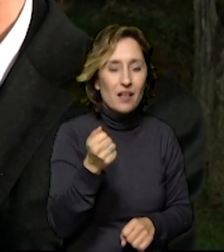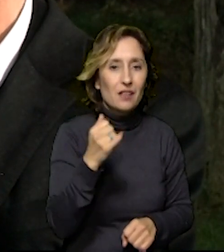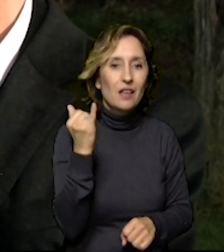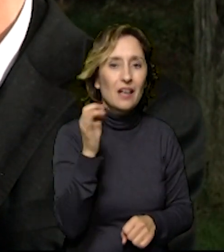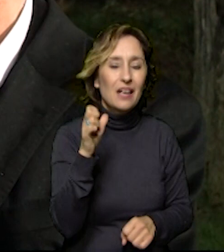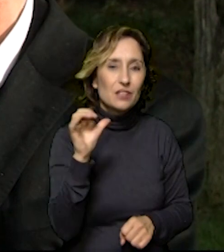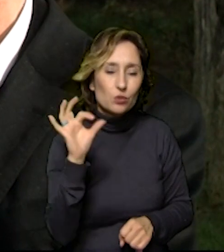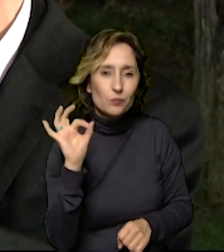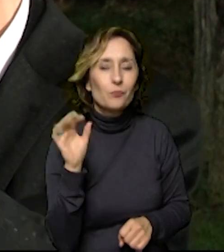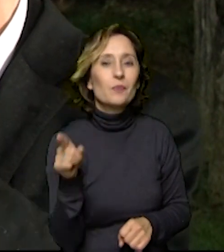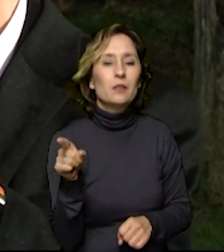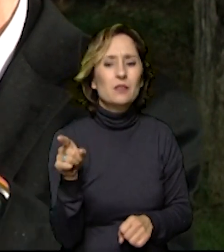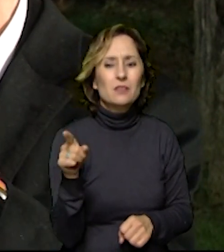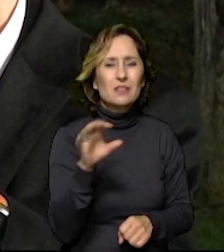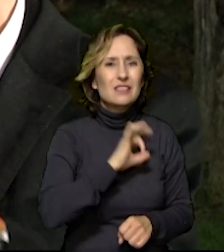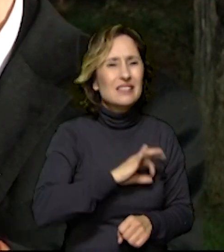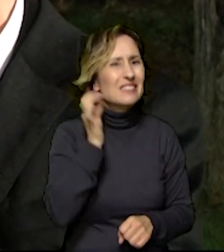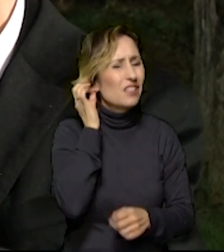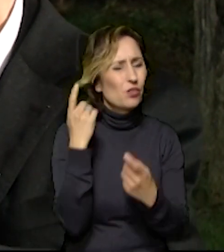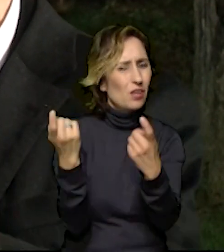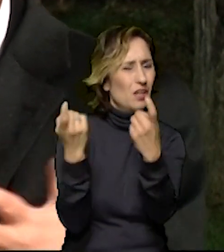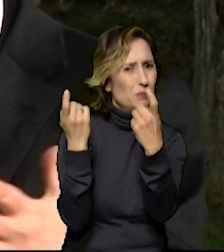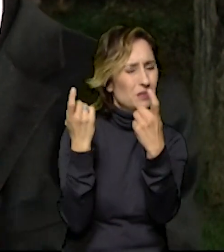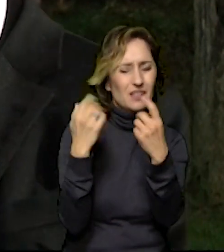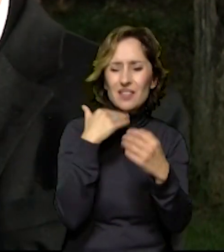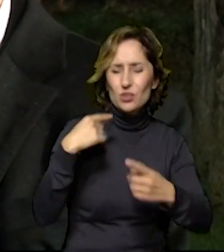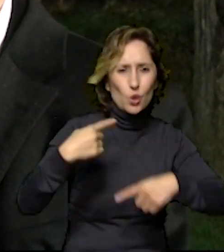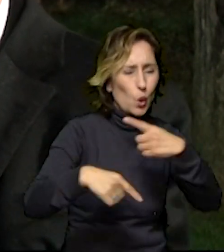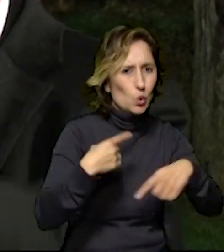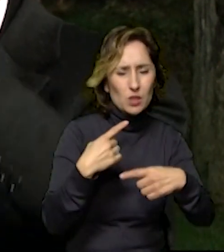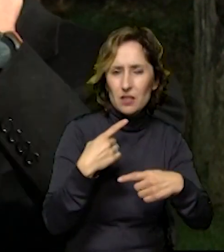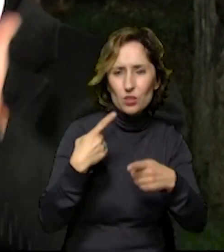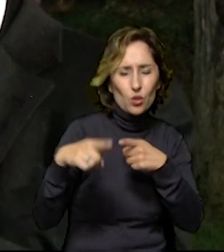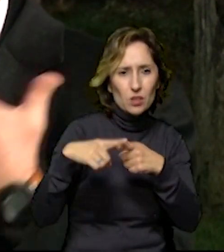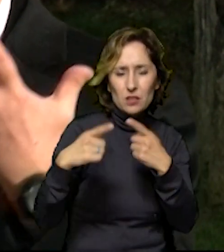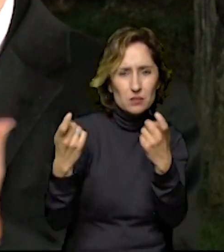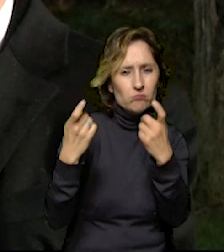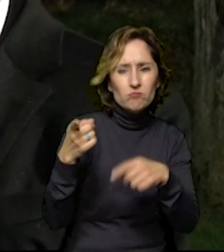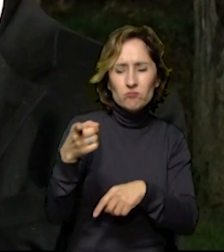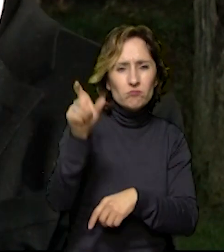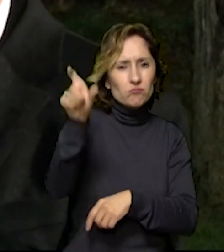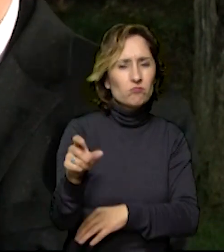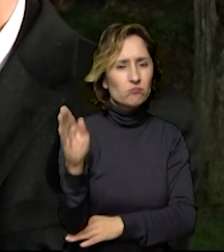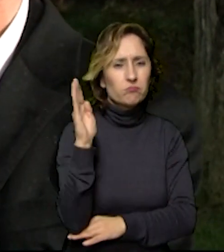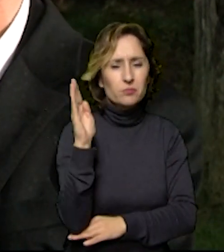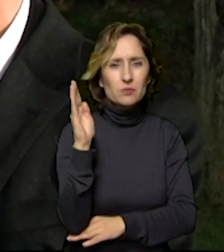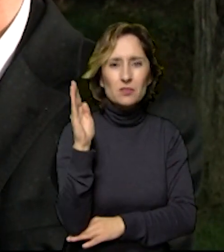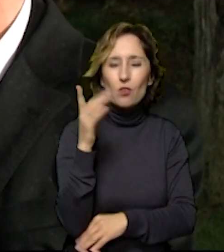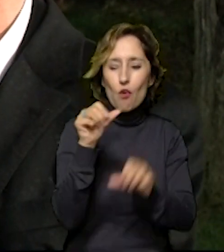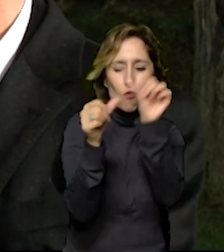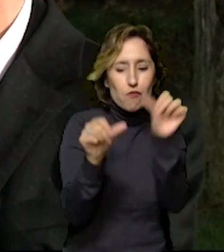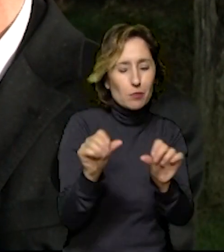es una señora que a mí me enseña continuamente casi todo, ¿no? Porque tiene una entereza y una forma de